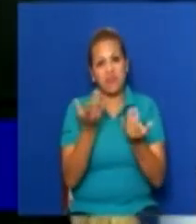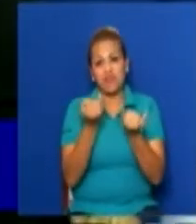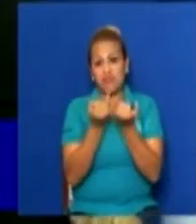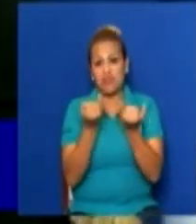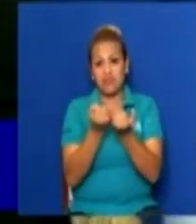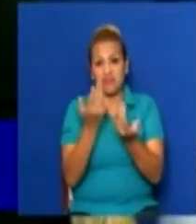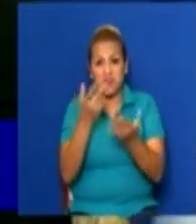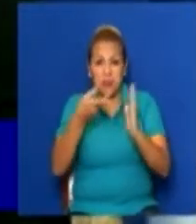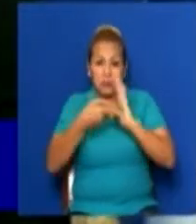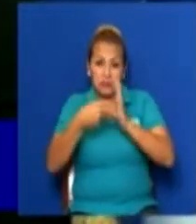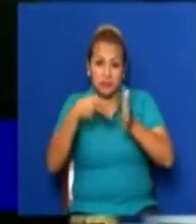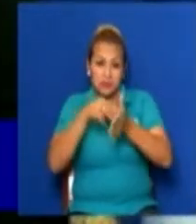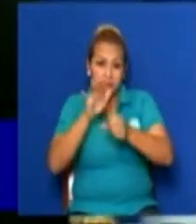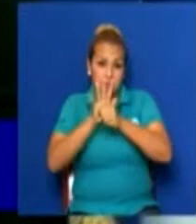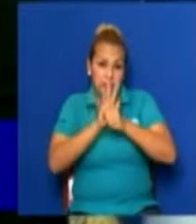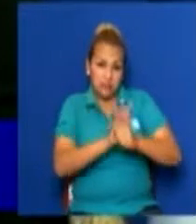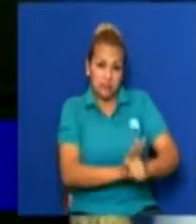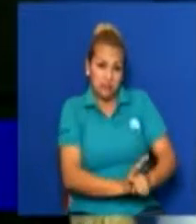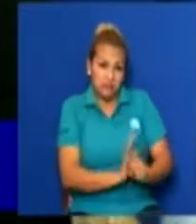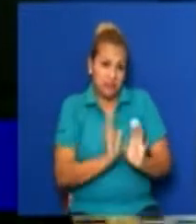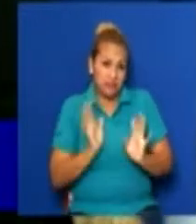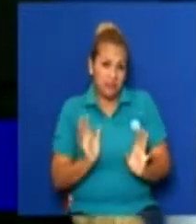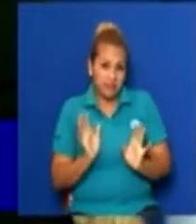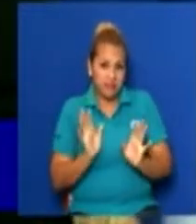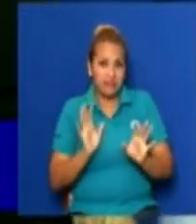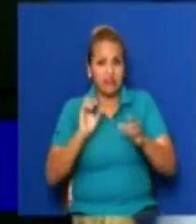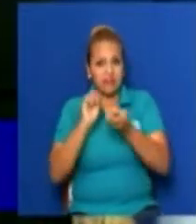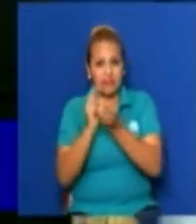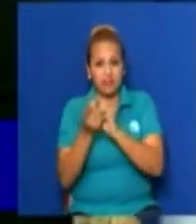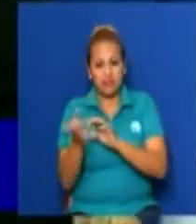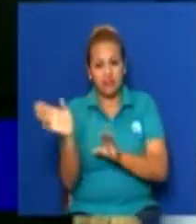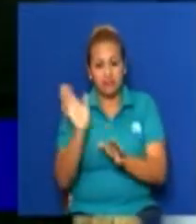El tema del asunto del acoso sexual se